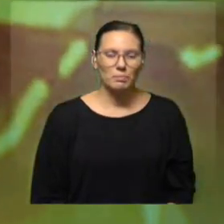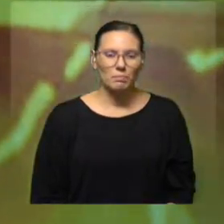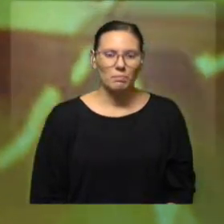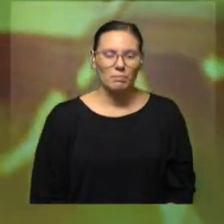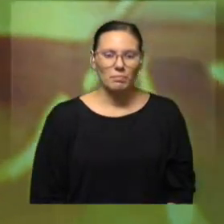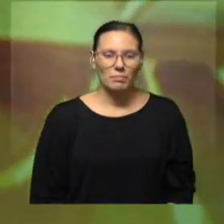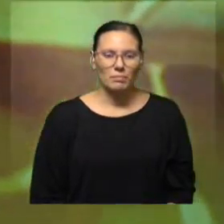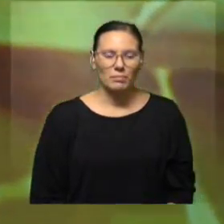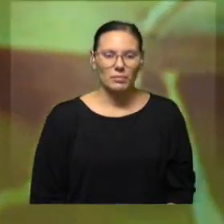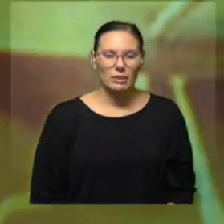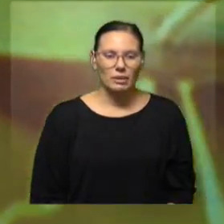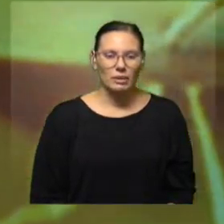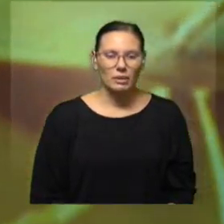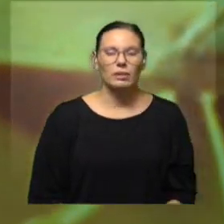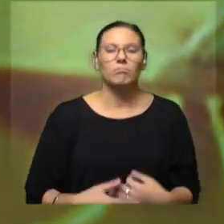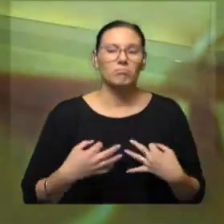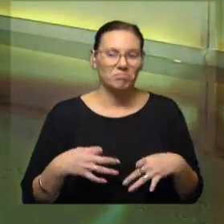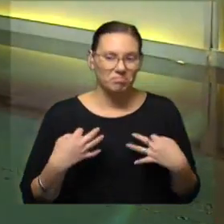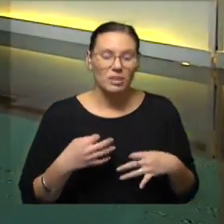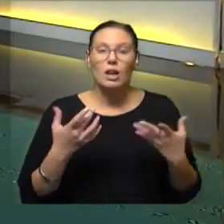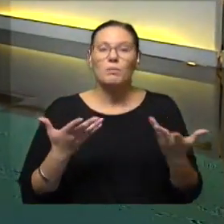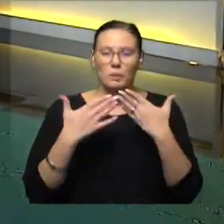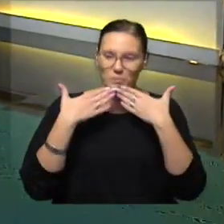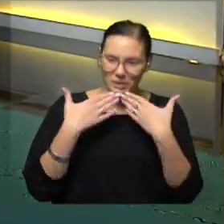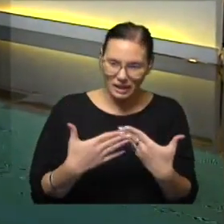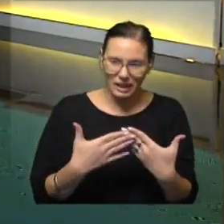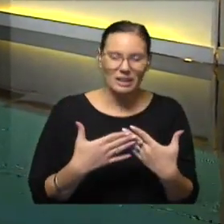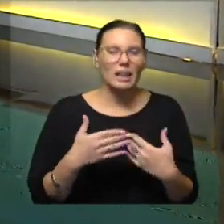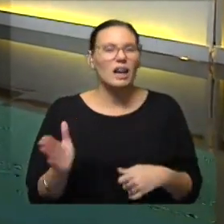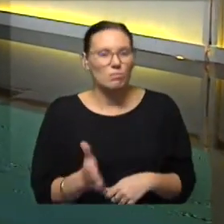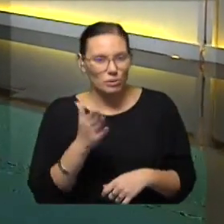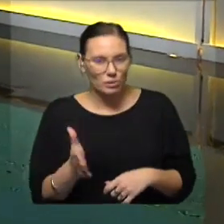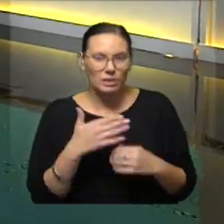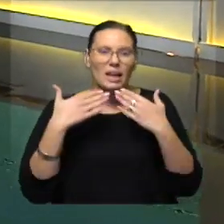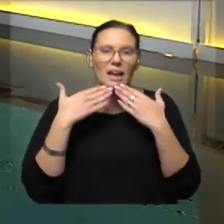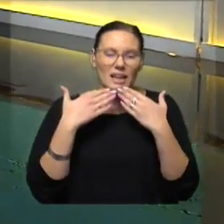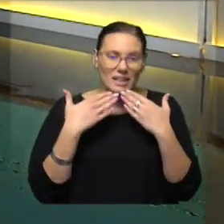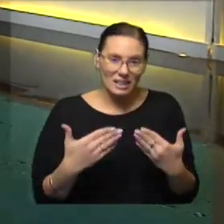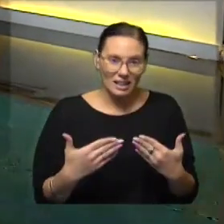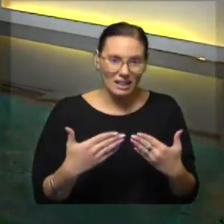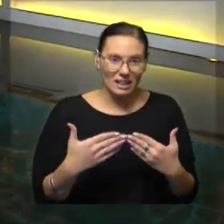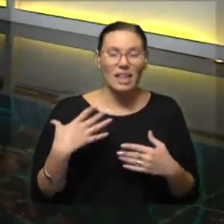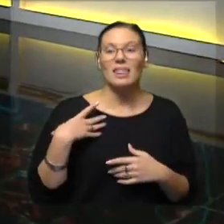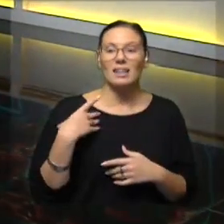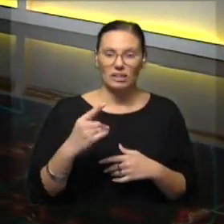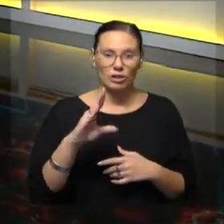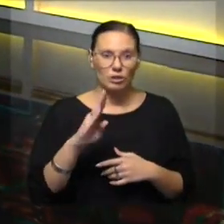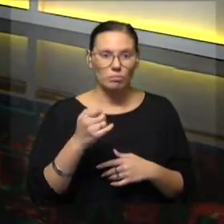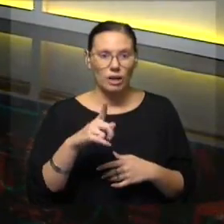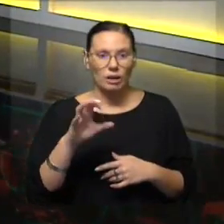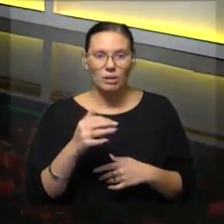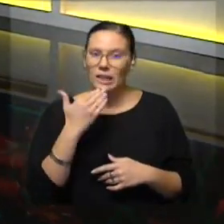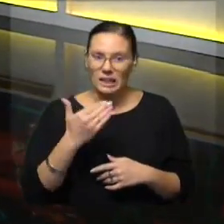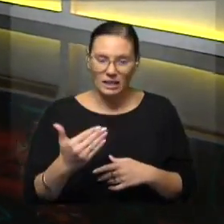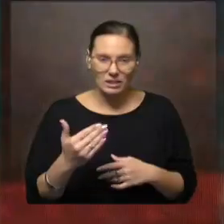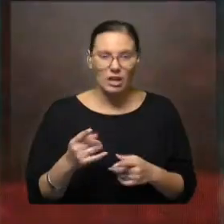Take my breath away. Take my breath away. Claro, excelente. Bueno, muchas gracias a la producción. Gracias al señor director Pablo. Gracias porque te